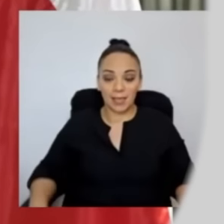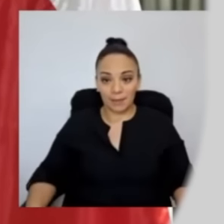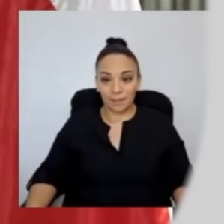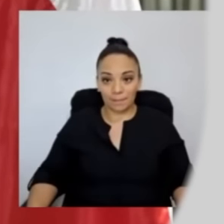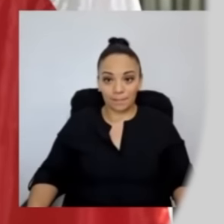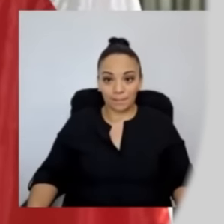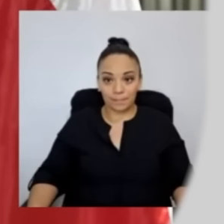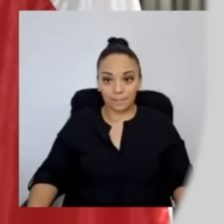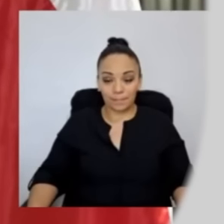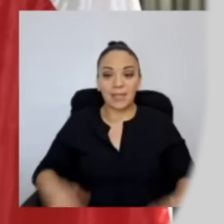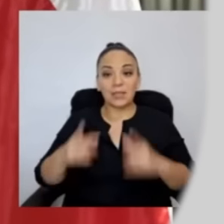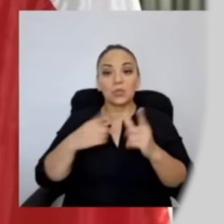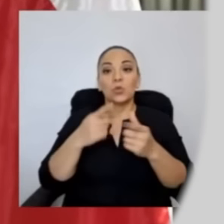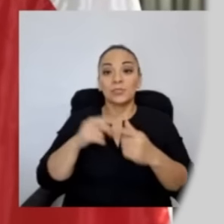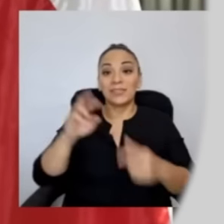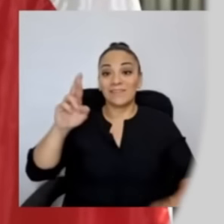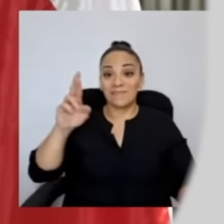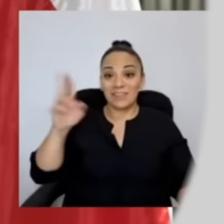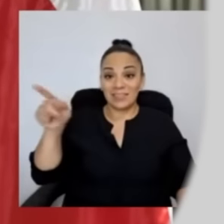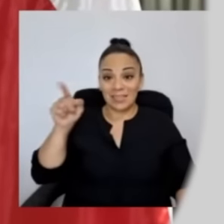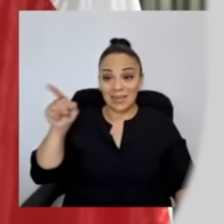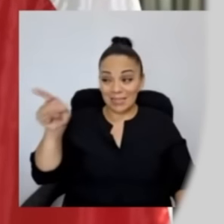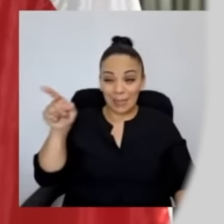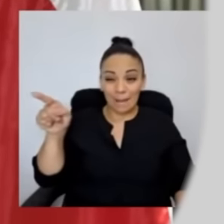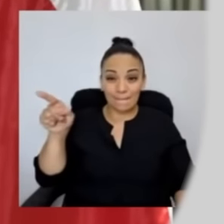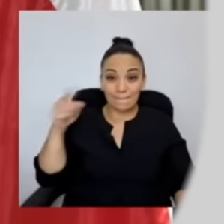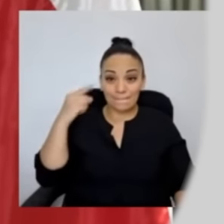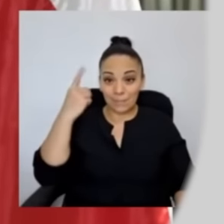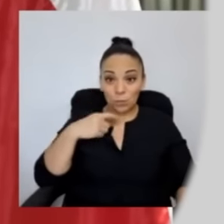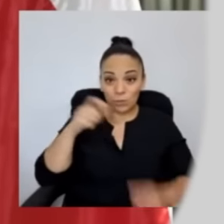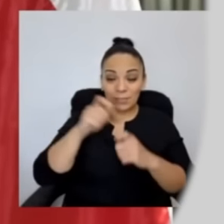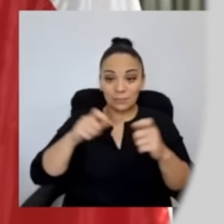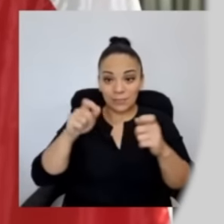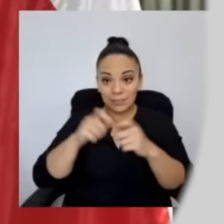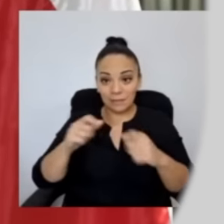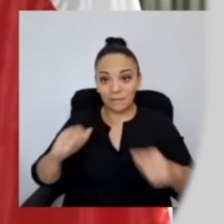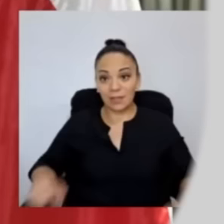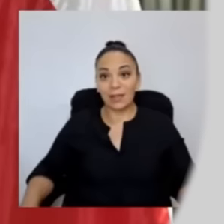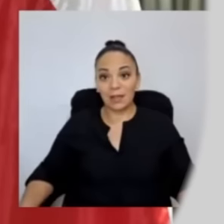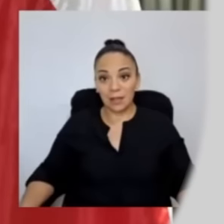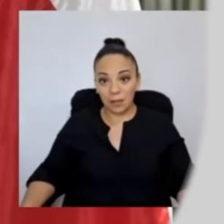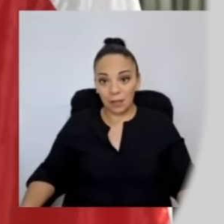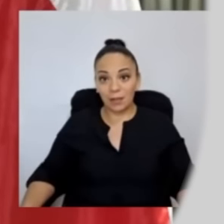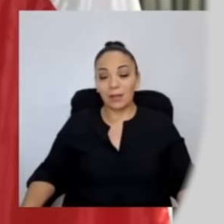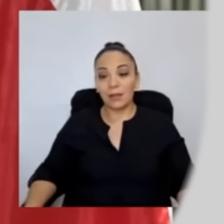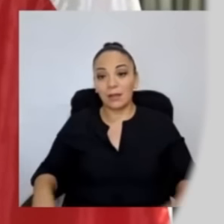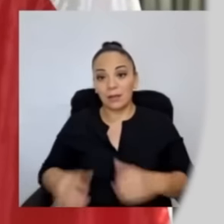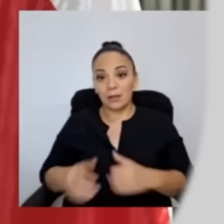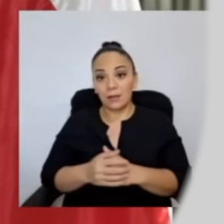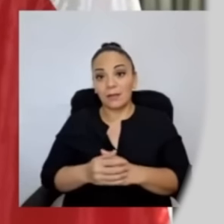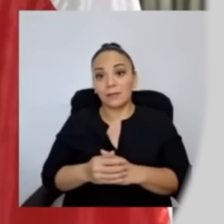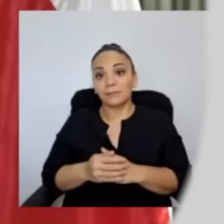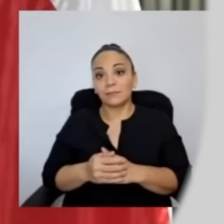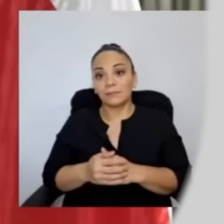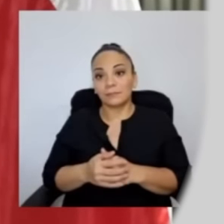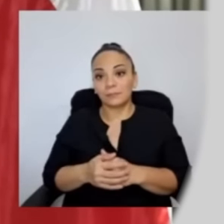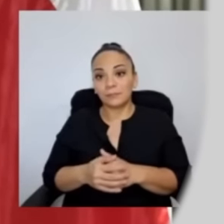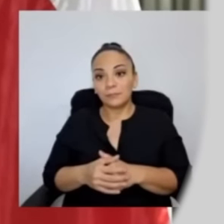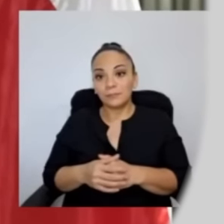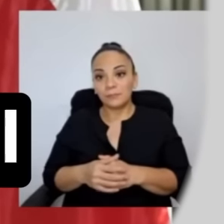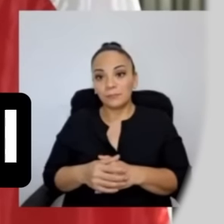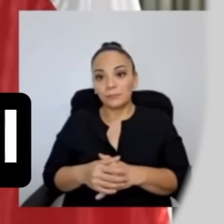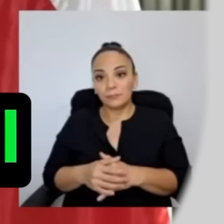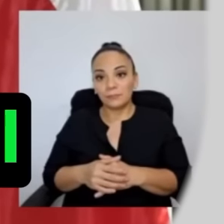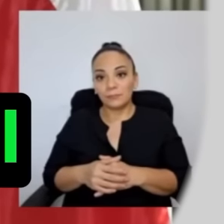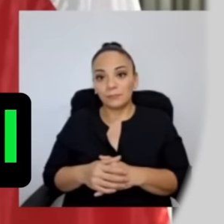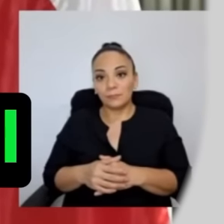Entonces, don Richard, esa pregunta específica, ¿quién nombra? Si los jueces eligen, como en ciertas partes de Estados Unidos,